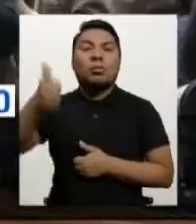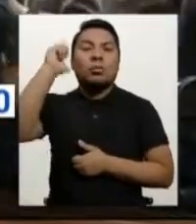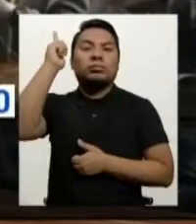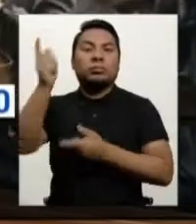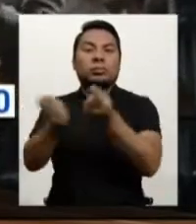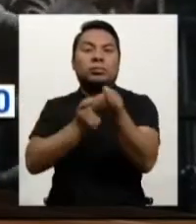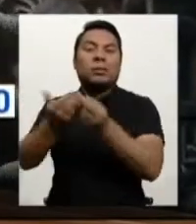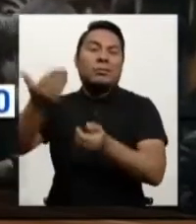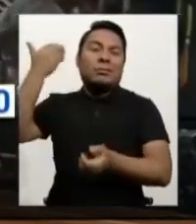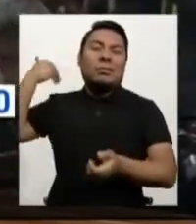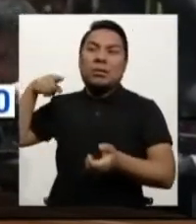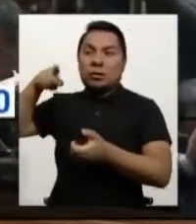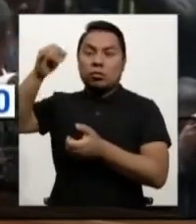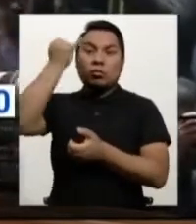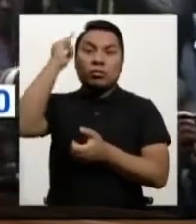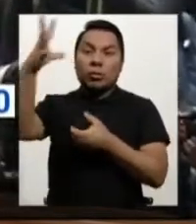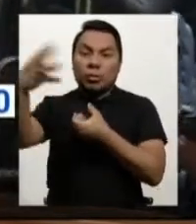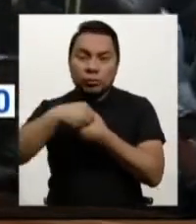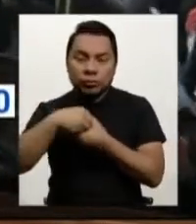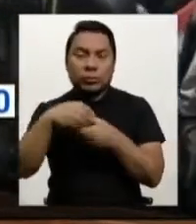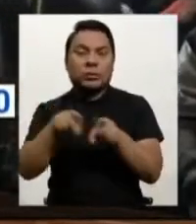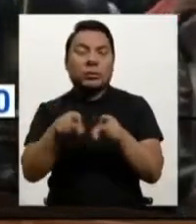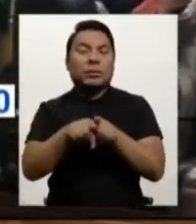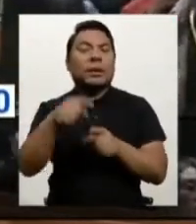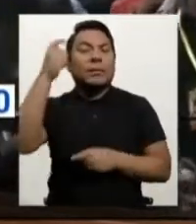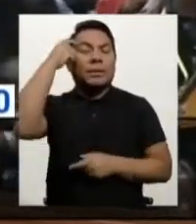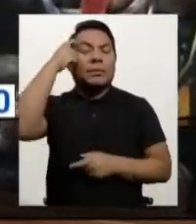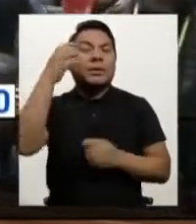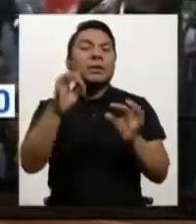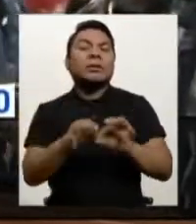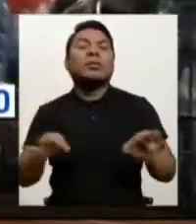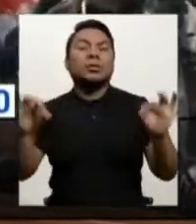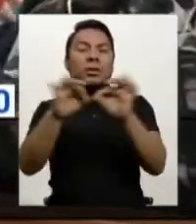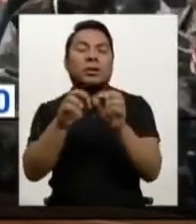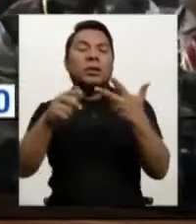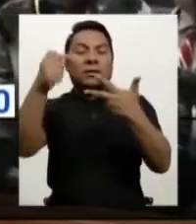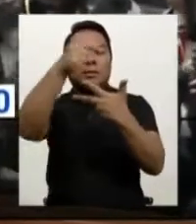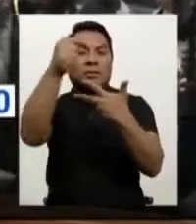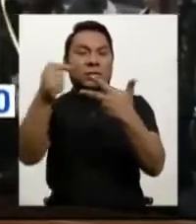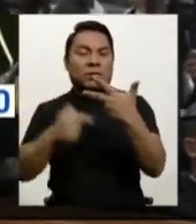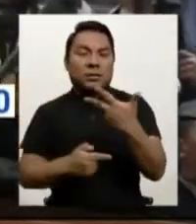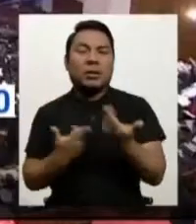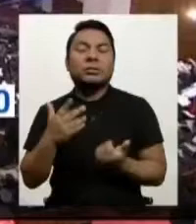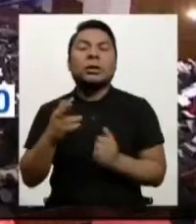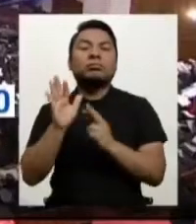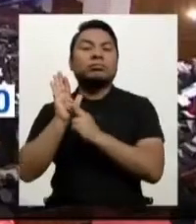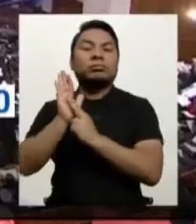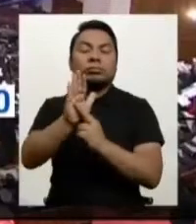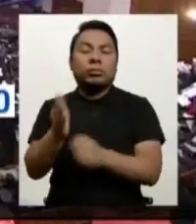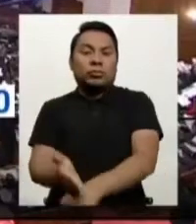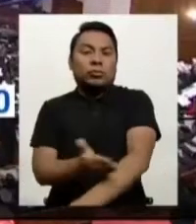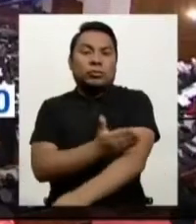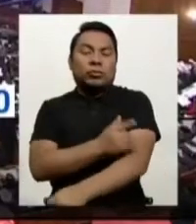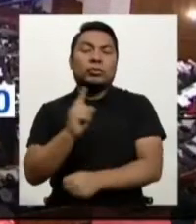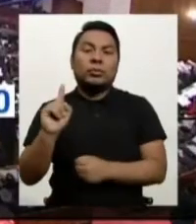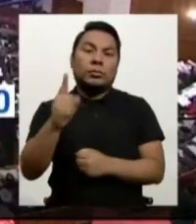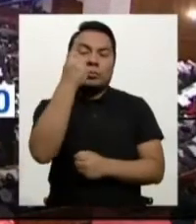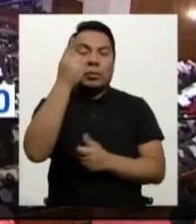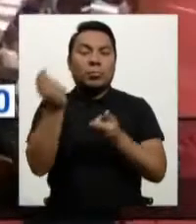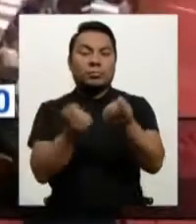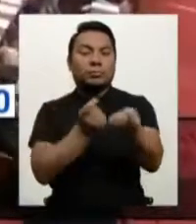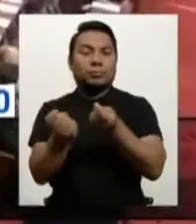Deng Xiaoping, el pensamiento importante de las tres representaciones en desarrollo, como sus principios